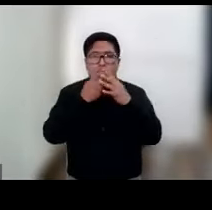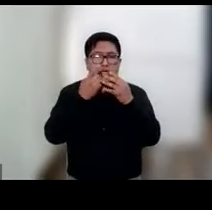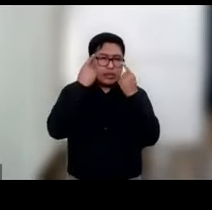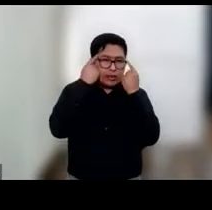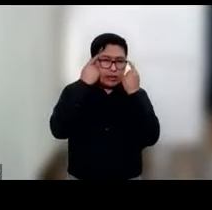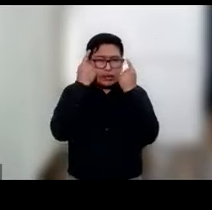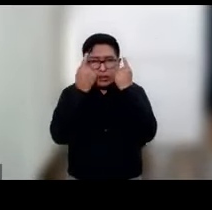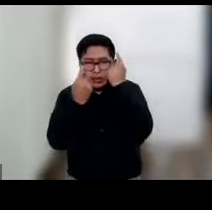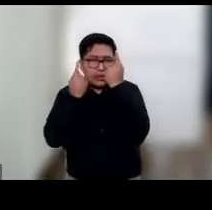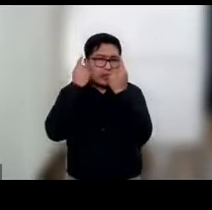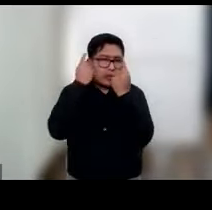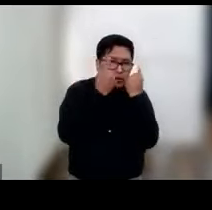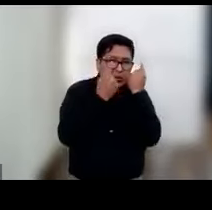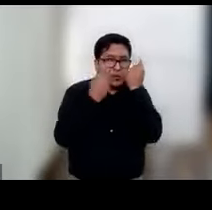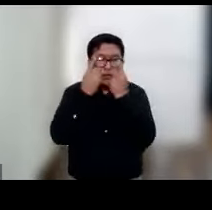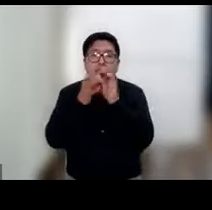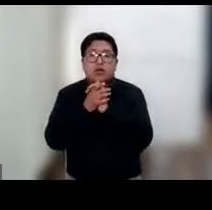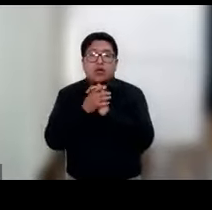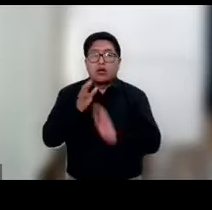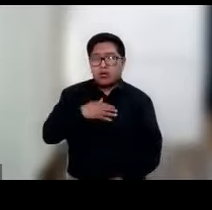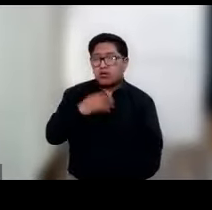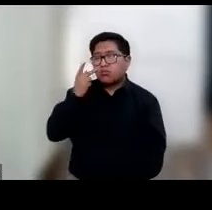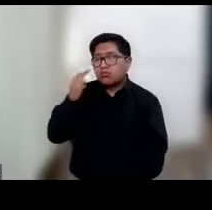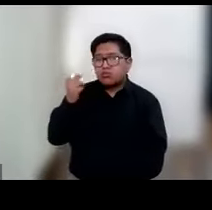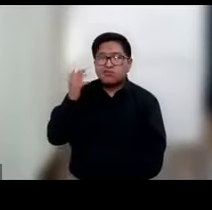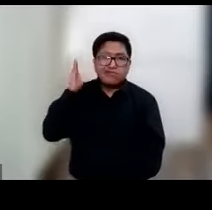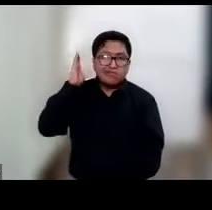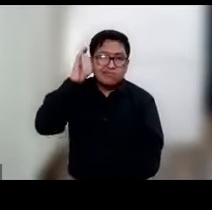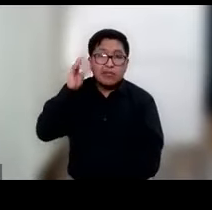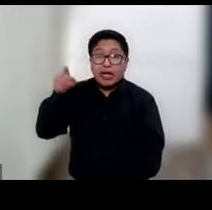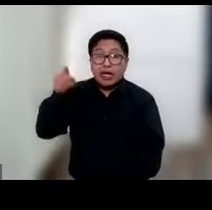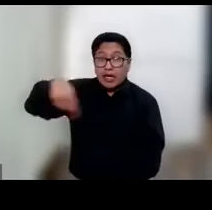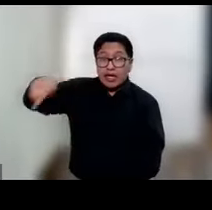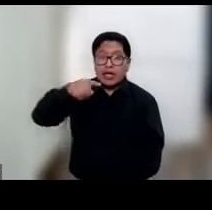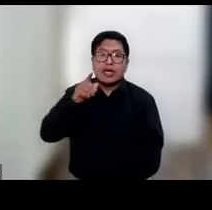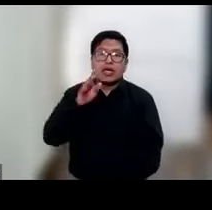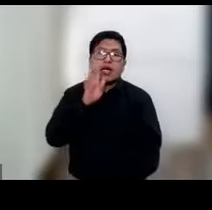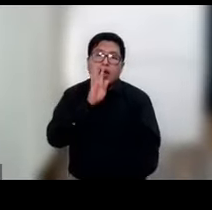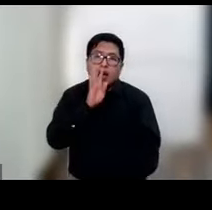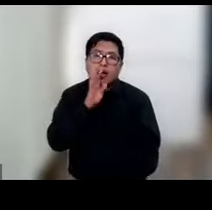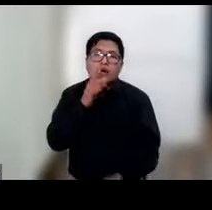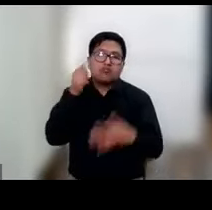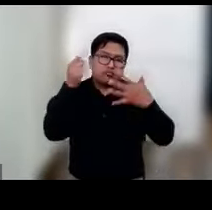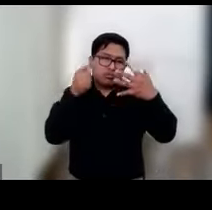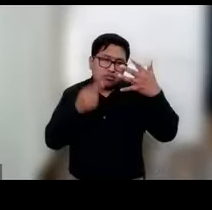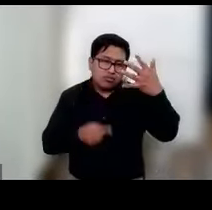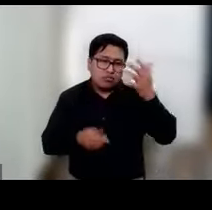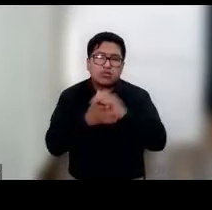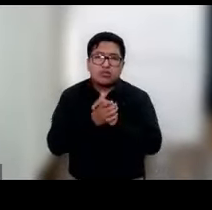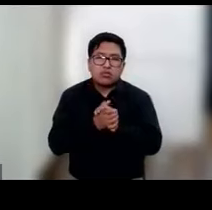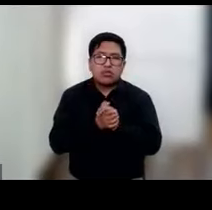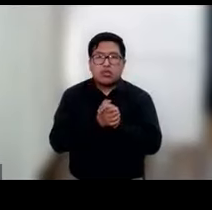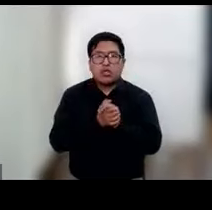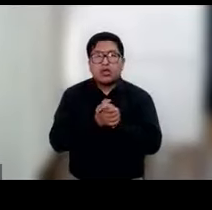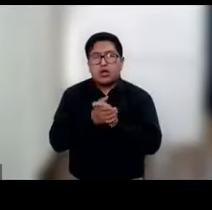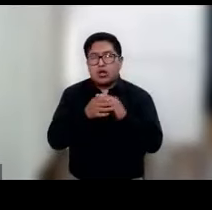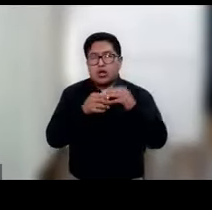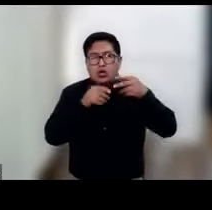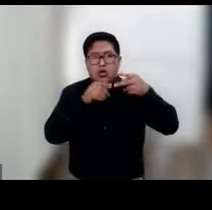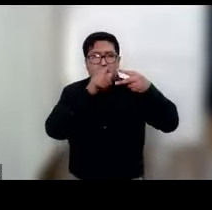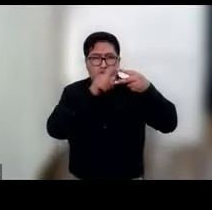escuchado a nuestras compañeras compañeros adolescentes rescatando todas posiciones incluso